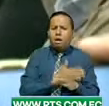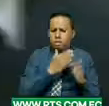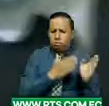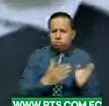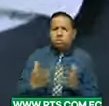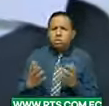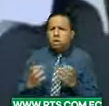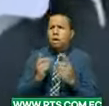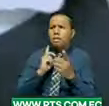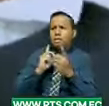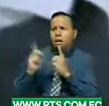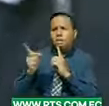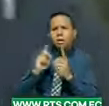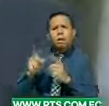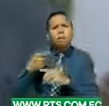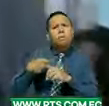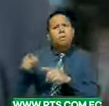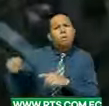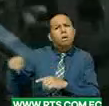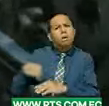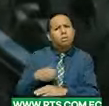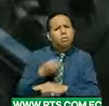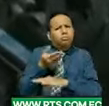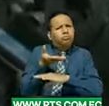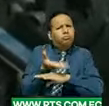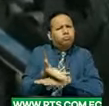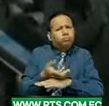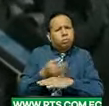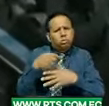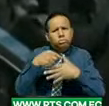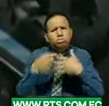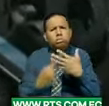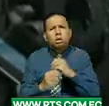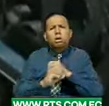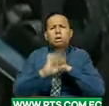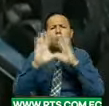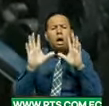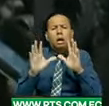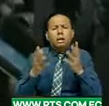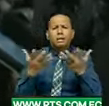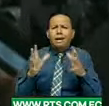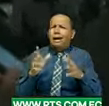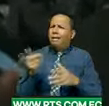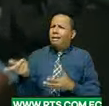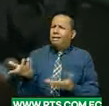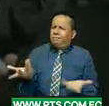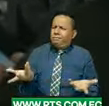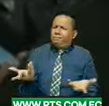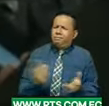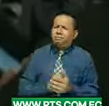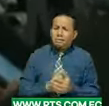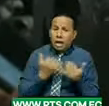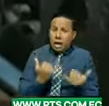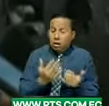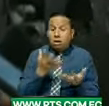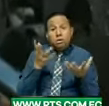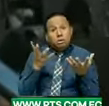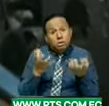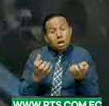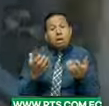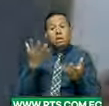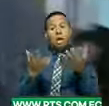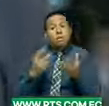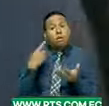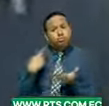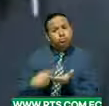diálogo, pero no recibieron propuestas concretas. Venían también con propuestas, con alternativas, y hoy día salíamos con una fecha